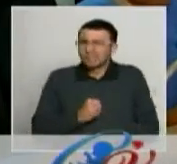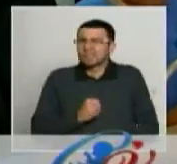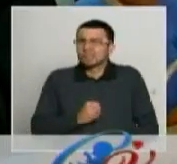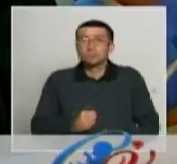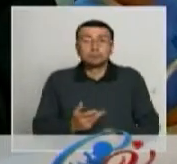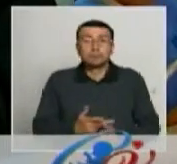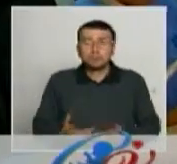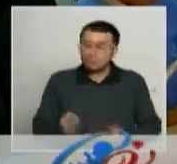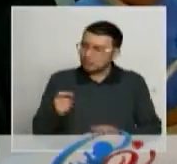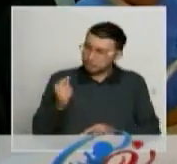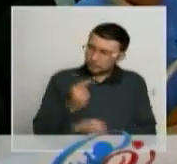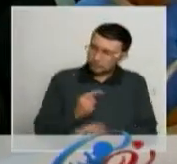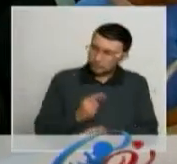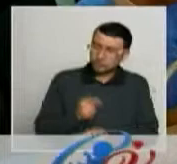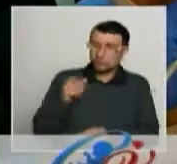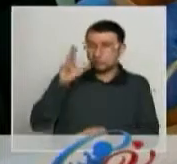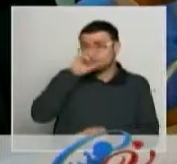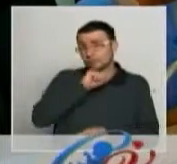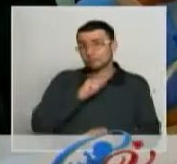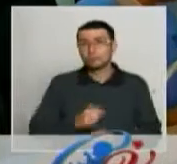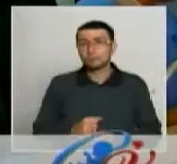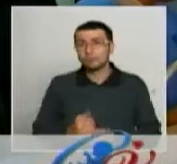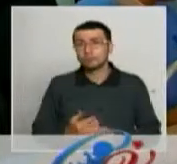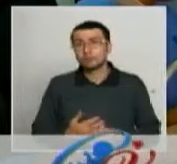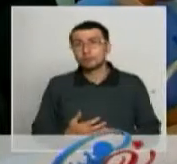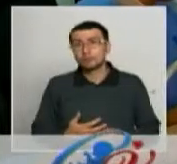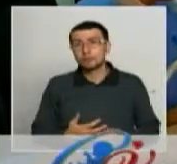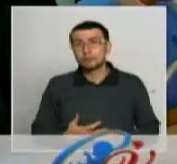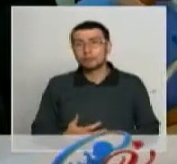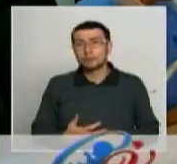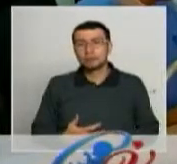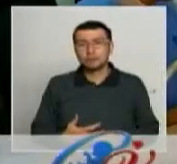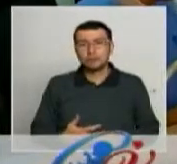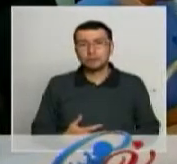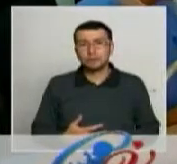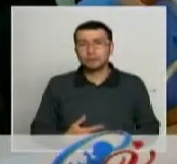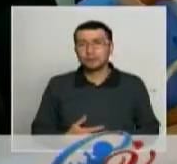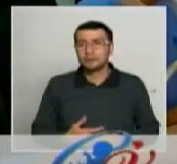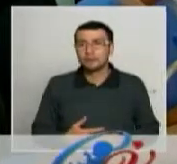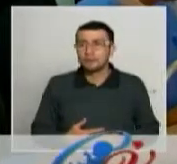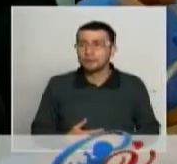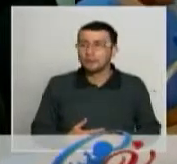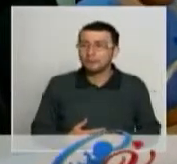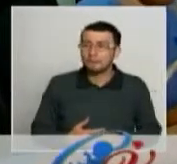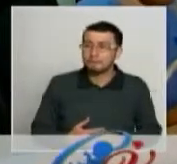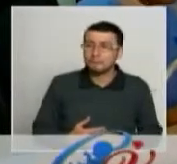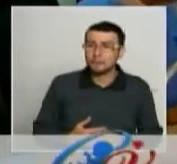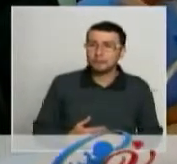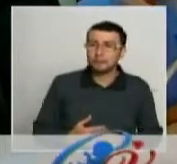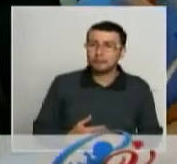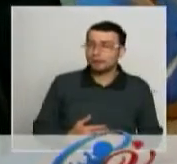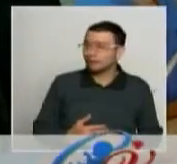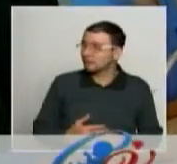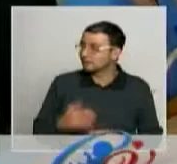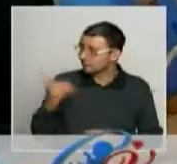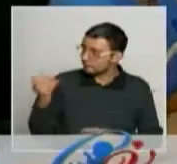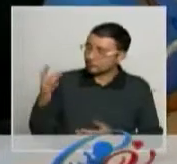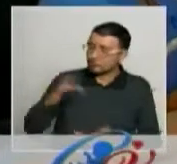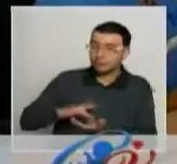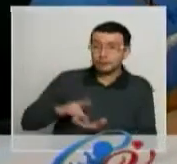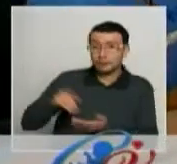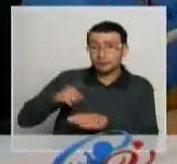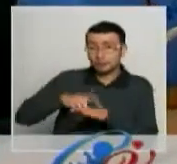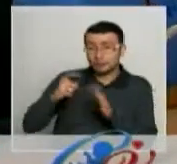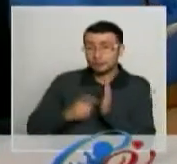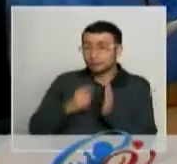esa patología de miembros inferiores. Bueno, seguimos acá, entonces ahora ya vamos más abajo en el miembro inferior, estamos detrás